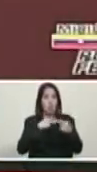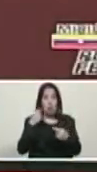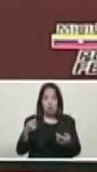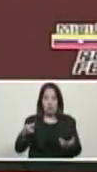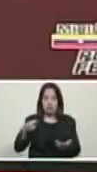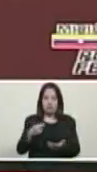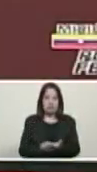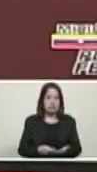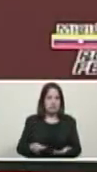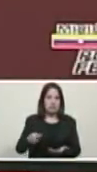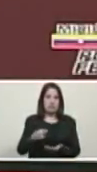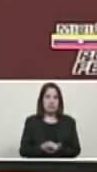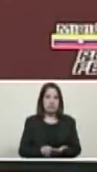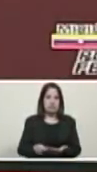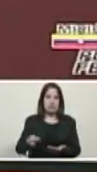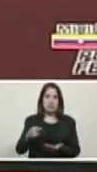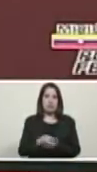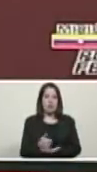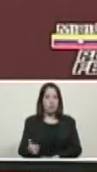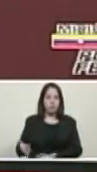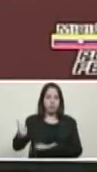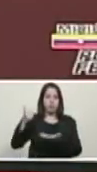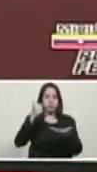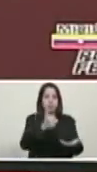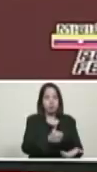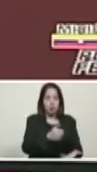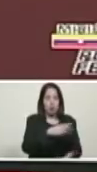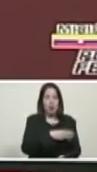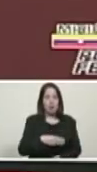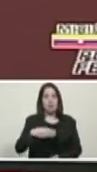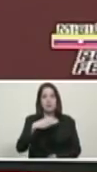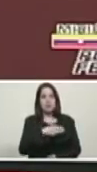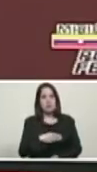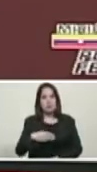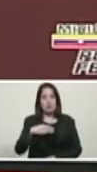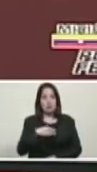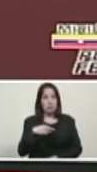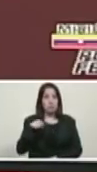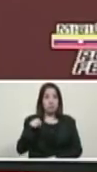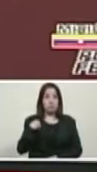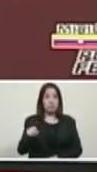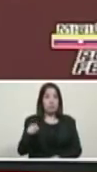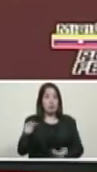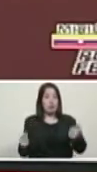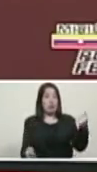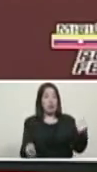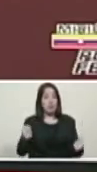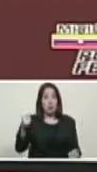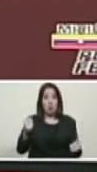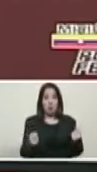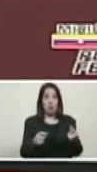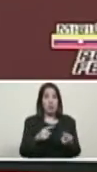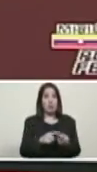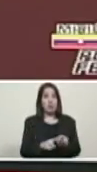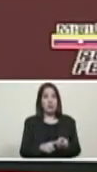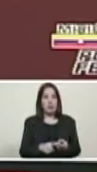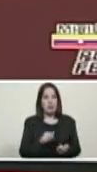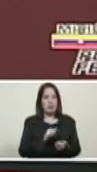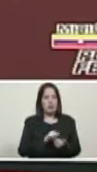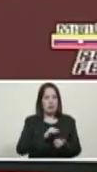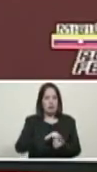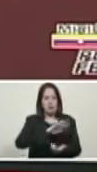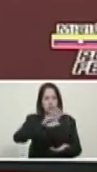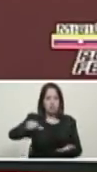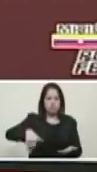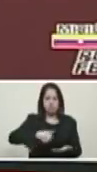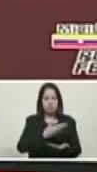que hicimos toda esa inversión que hicimos y que está allí en camiones en concretera no